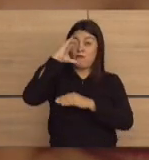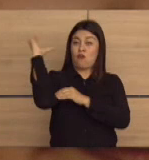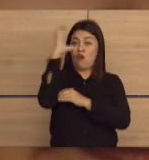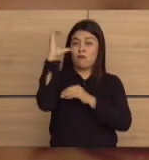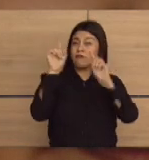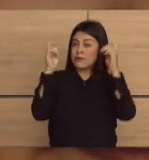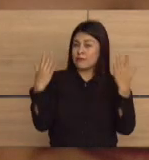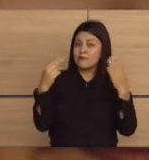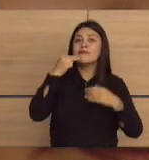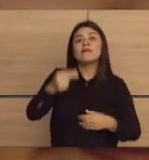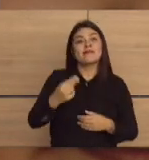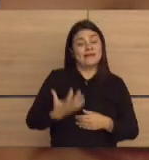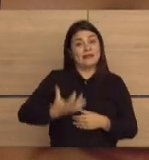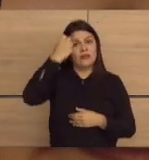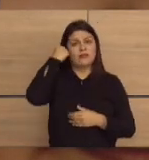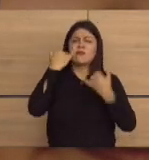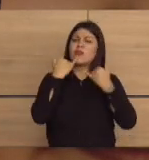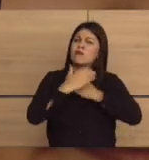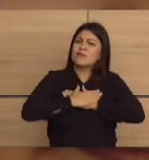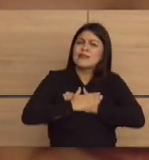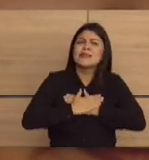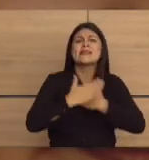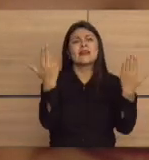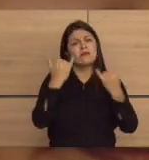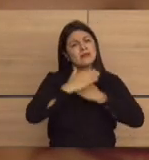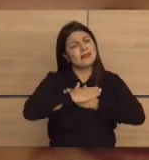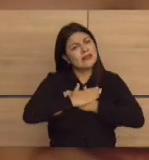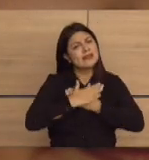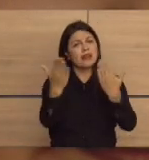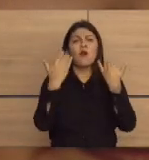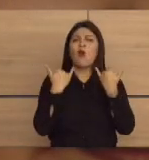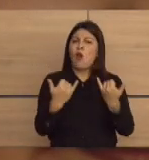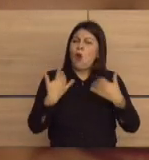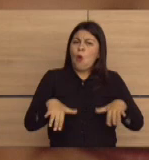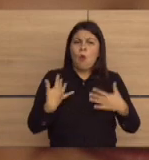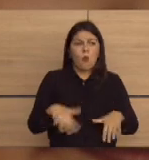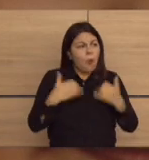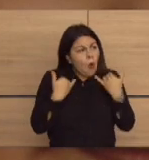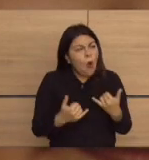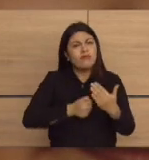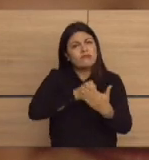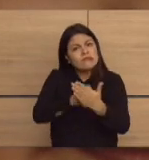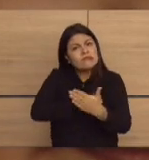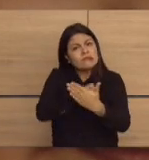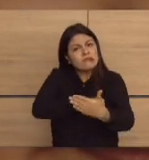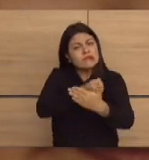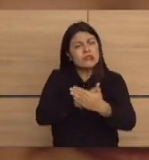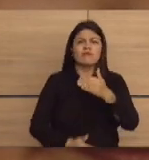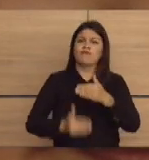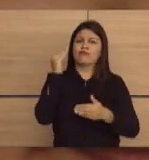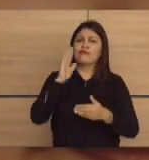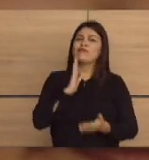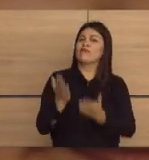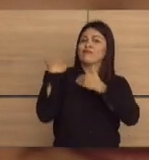Historia, quiero saludar positivamente este proceso que ha iniciado el Ministerio